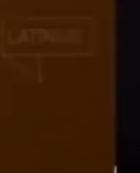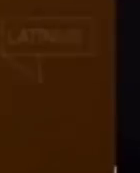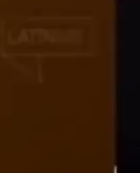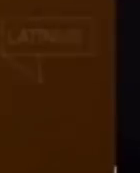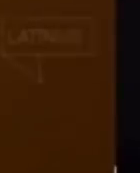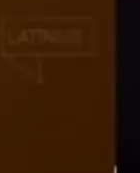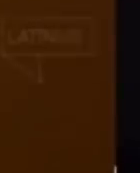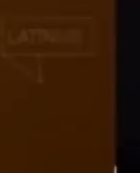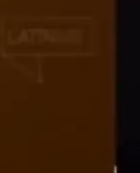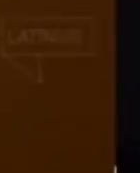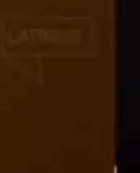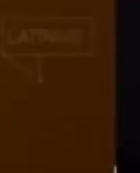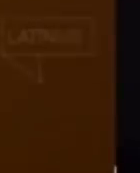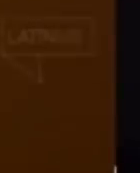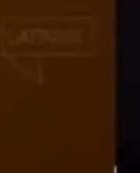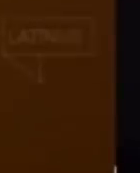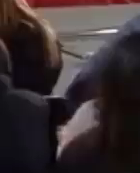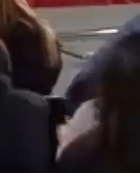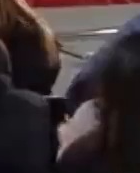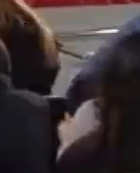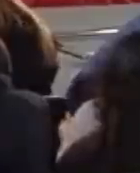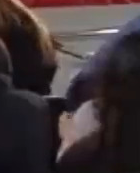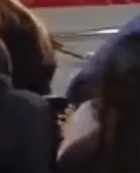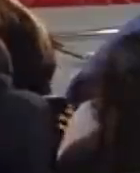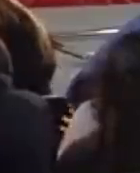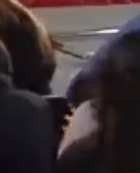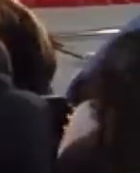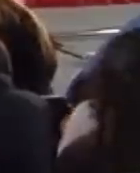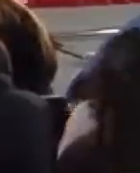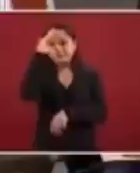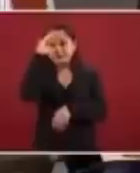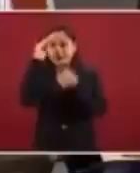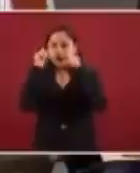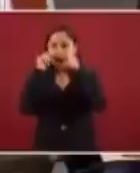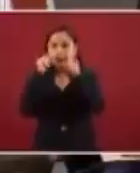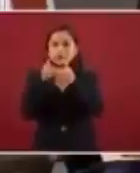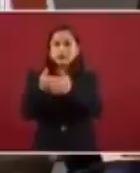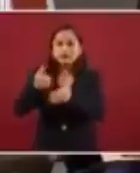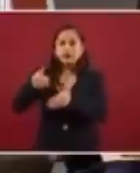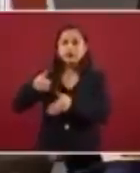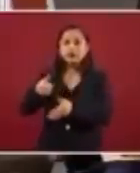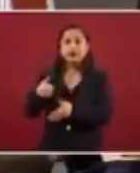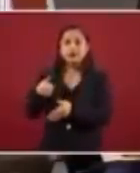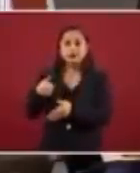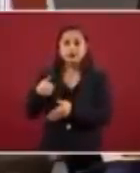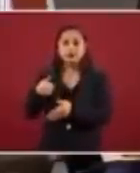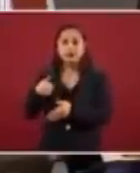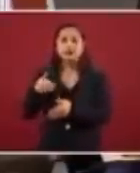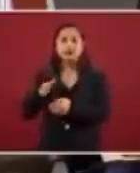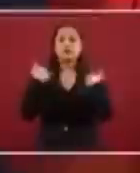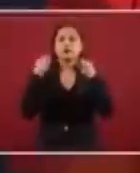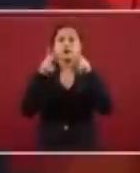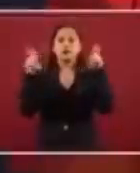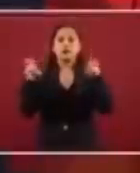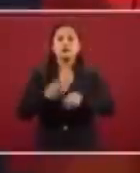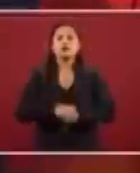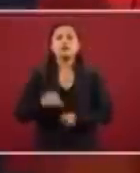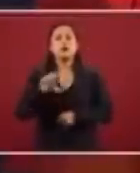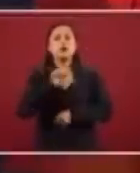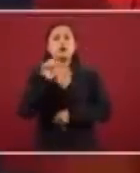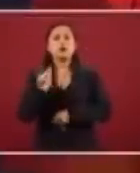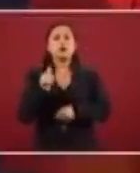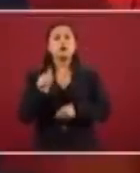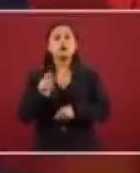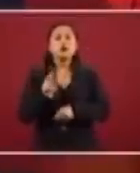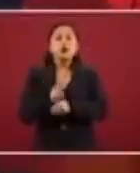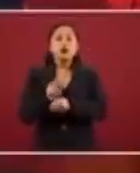gobierno federal, David León Romero. Él acaba de ser nombrado por el presidente como director de la empresa de distribución de medicamentos del gobierno, la